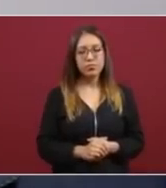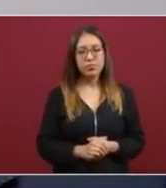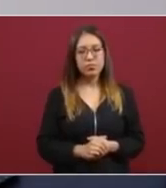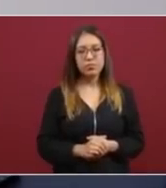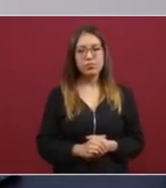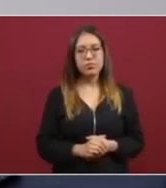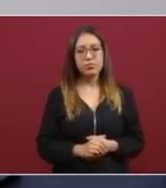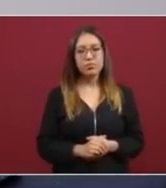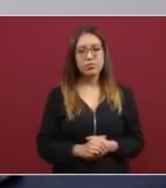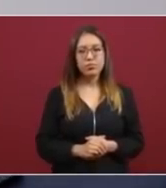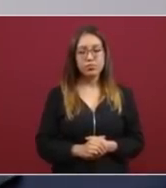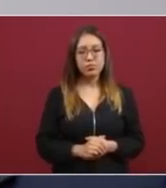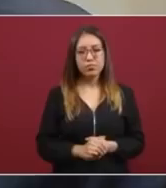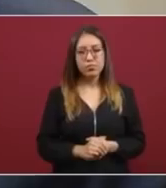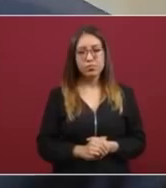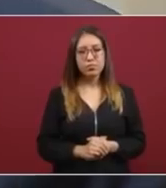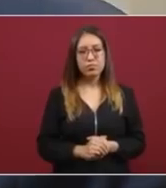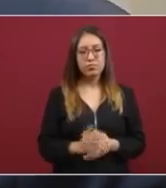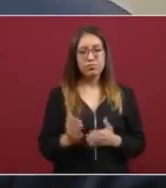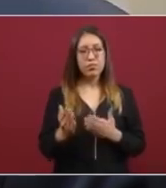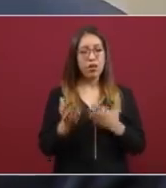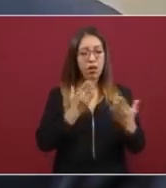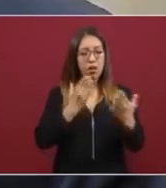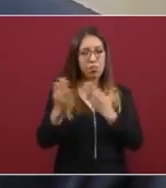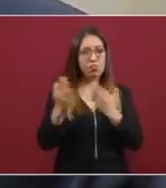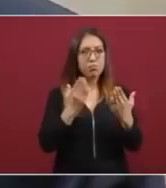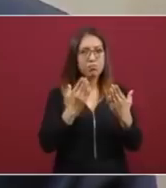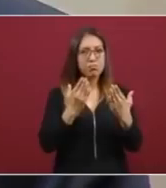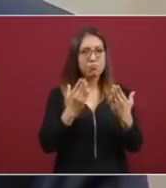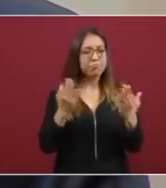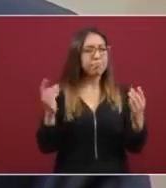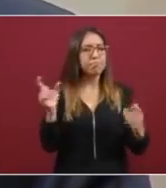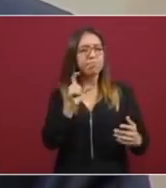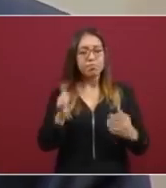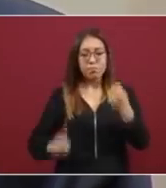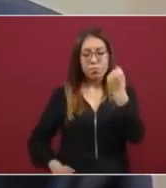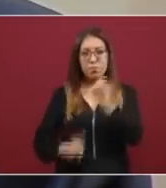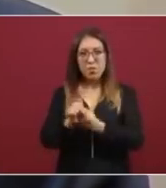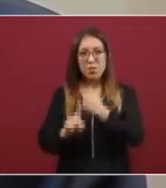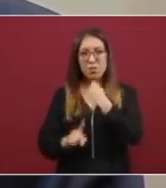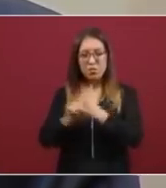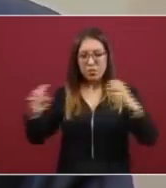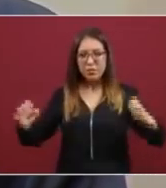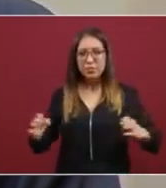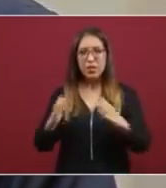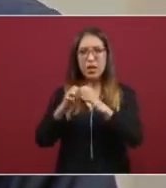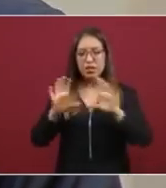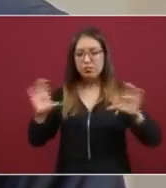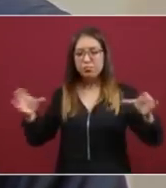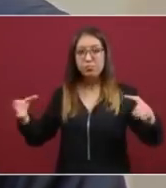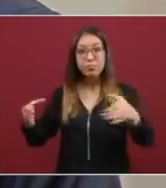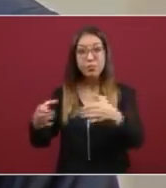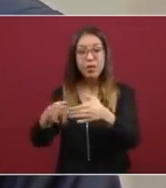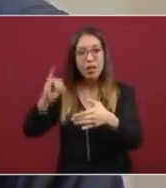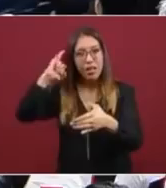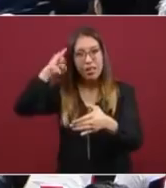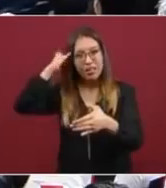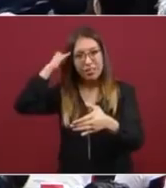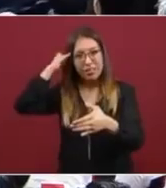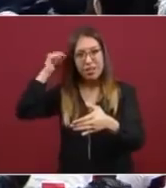expresa en momentos difíciles de adversidad en las comunidades indígenas de